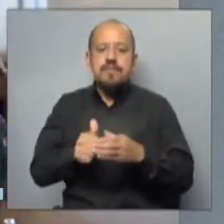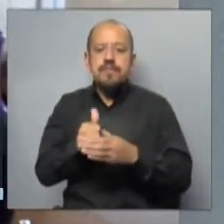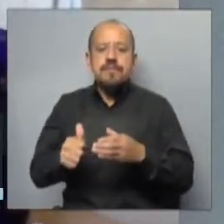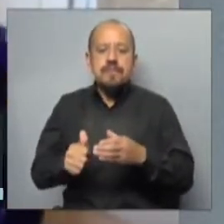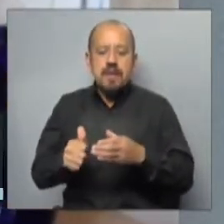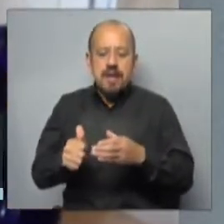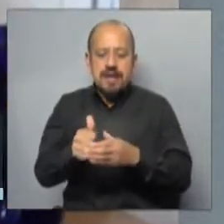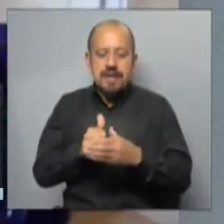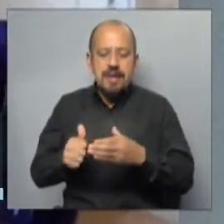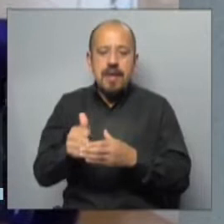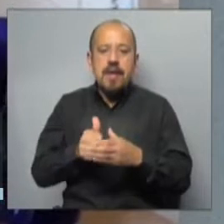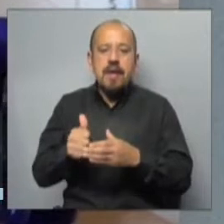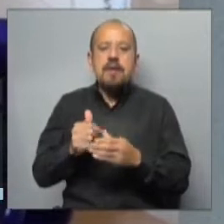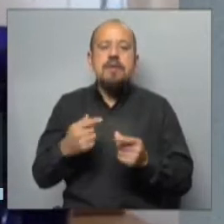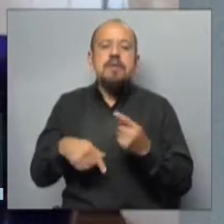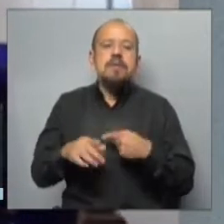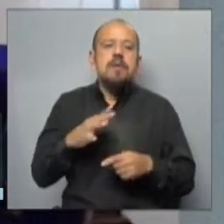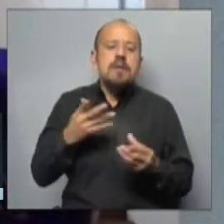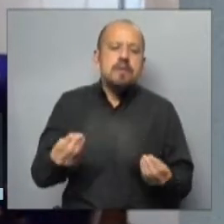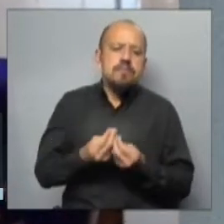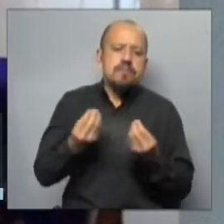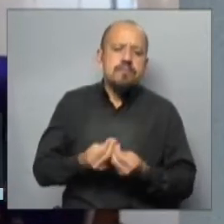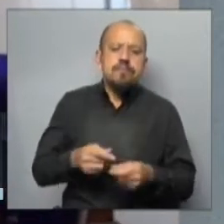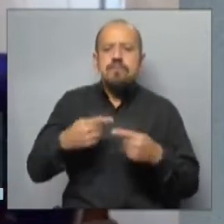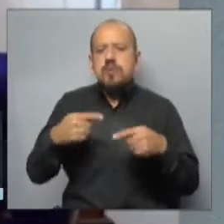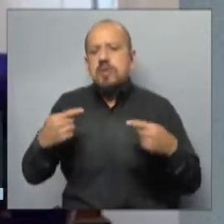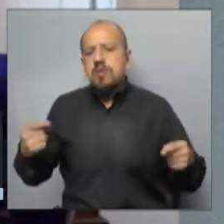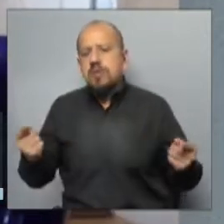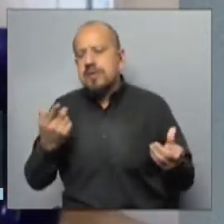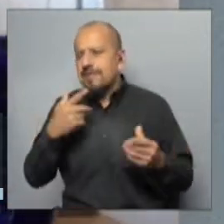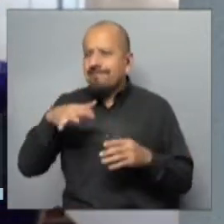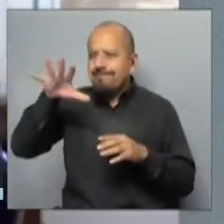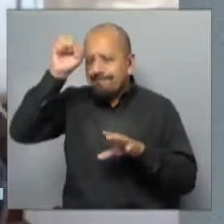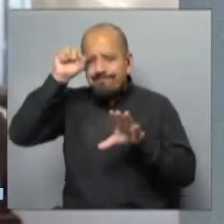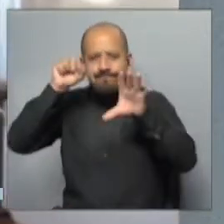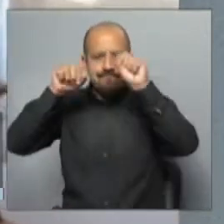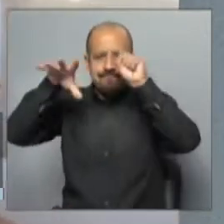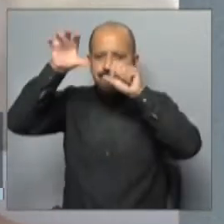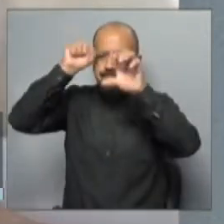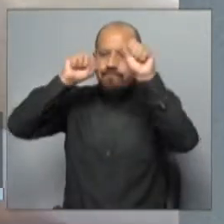del espectro autista hay muchas cosas que nos cuesta aprender a nos cuesta